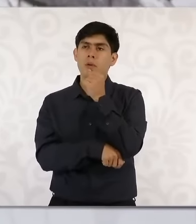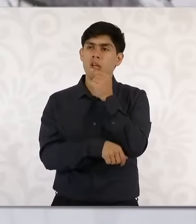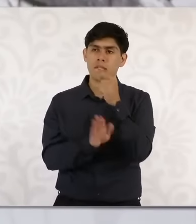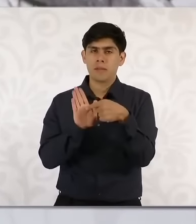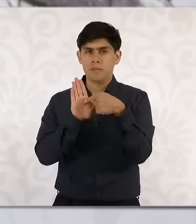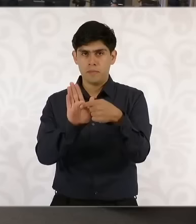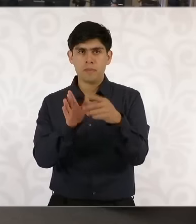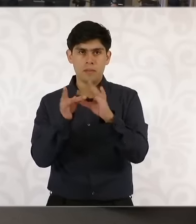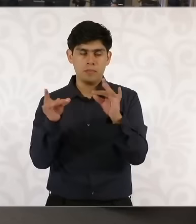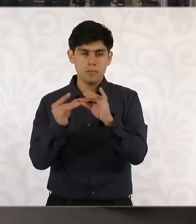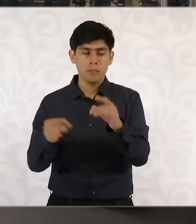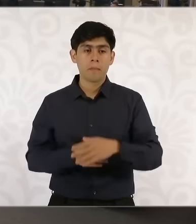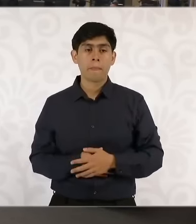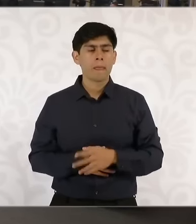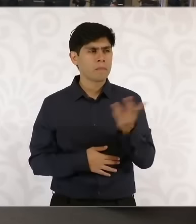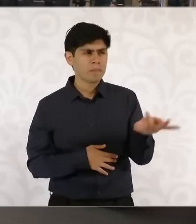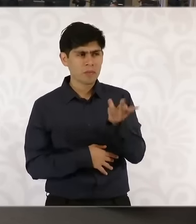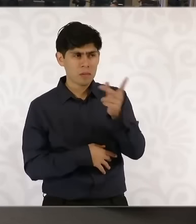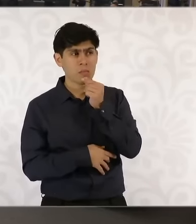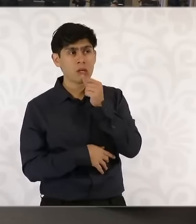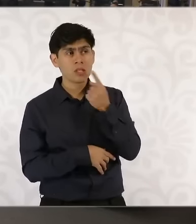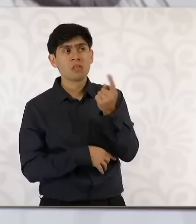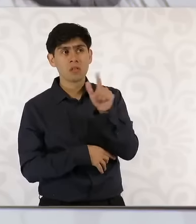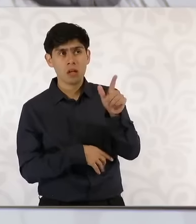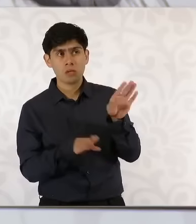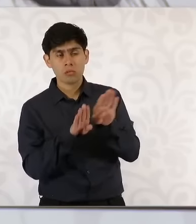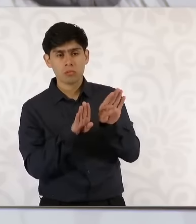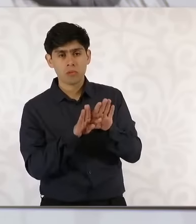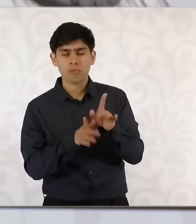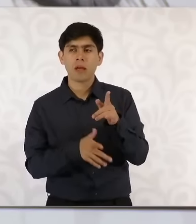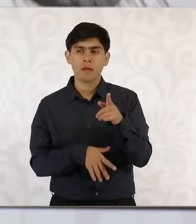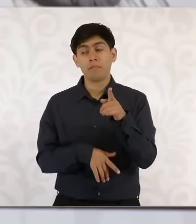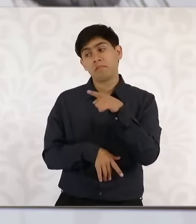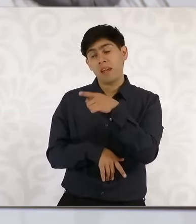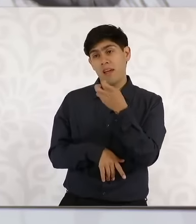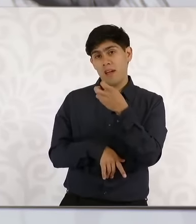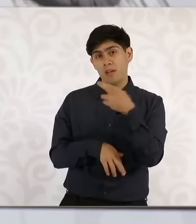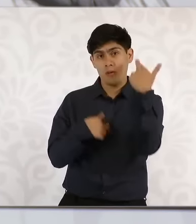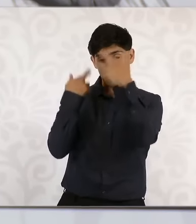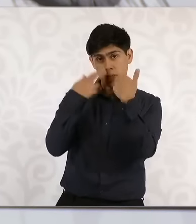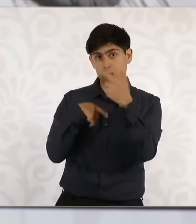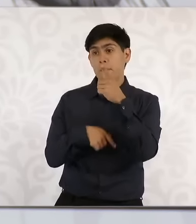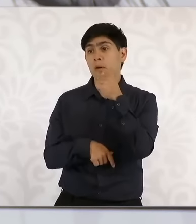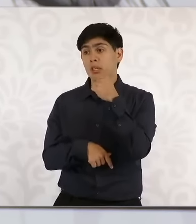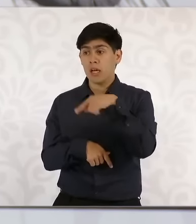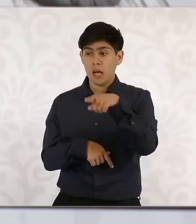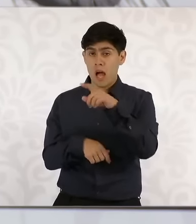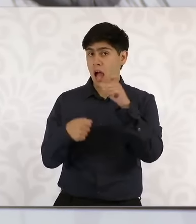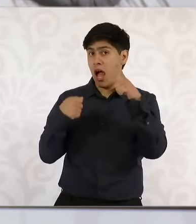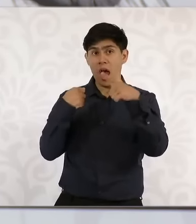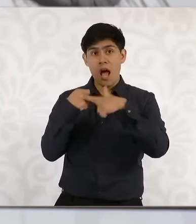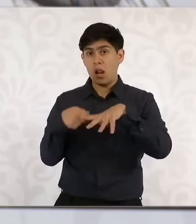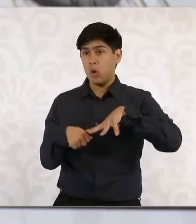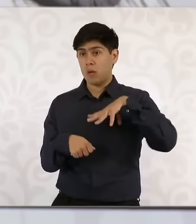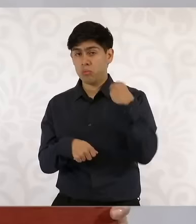policía, ¿qué opinión le merece? Pues tiene que revisarla la propia policía si es que hubo algún abuso, pero